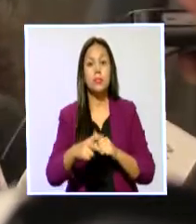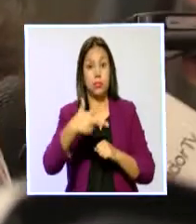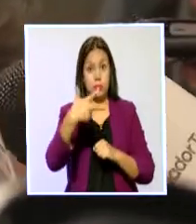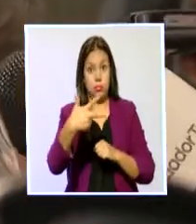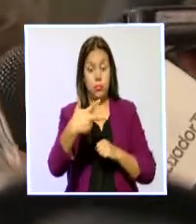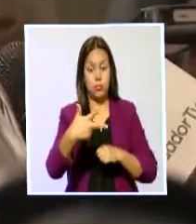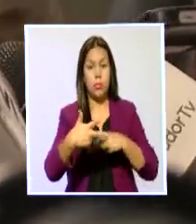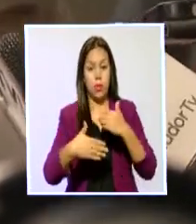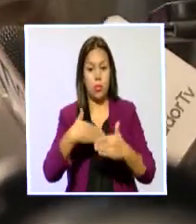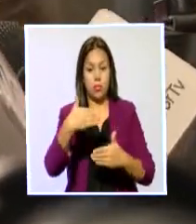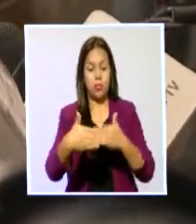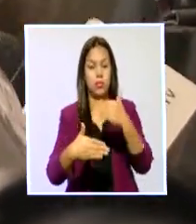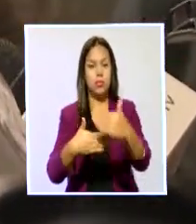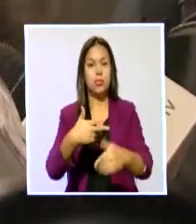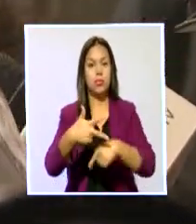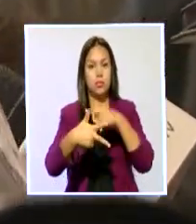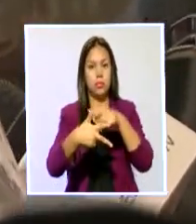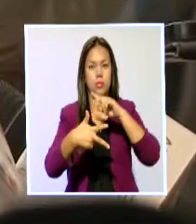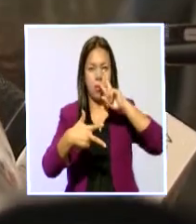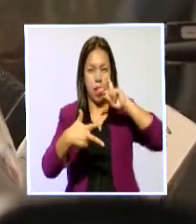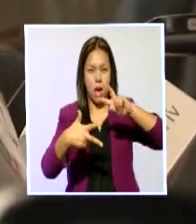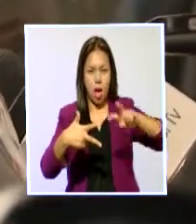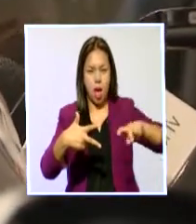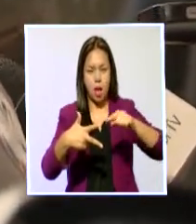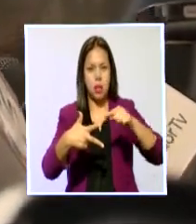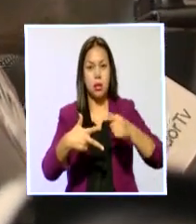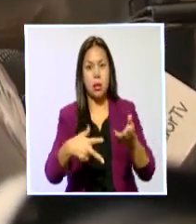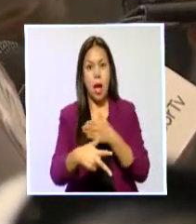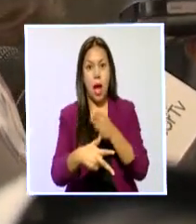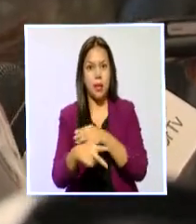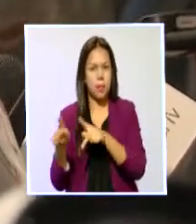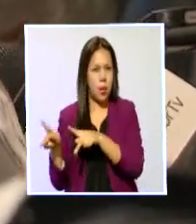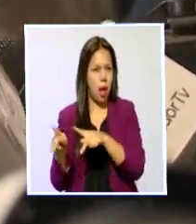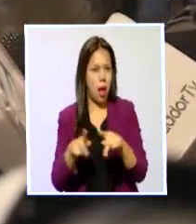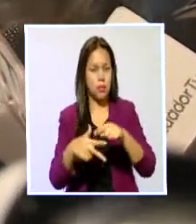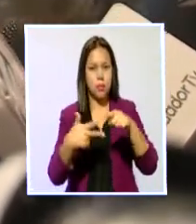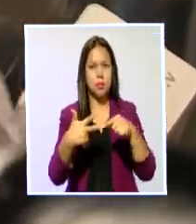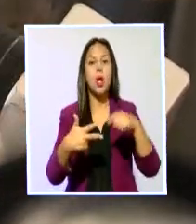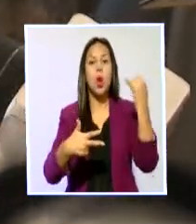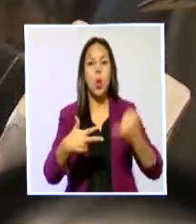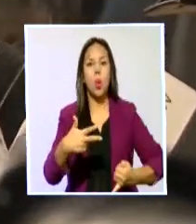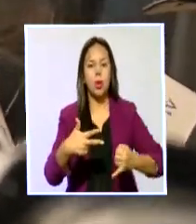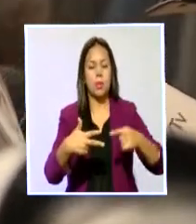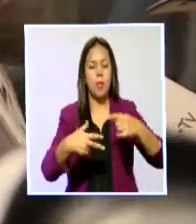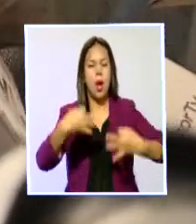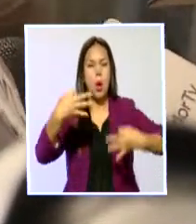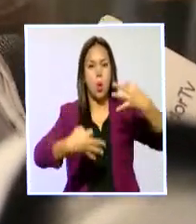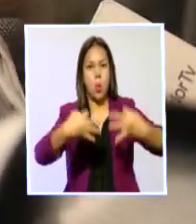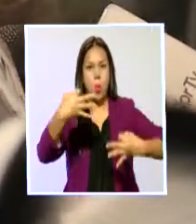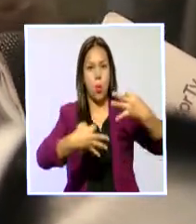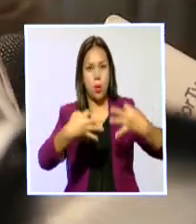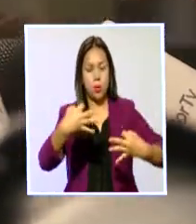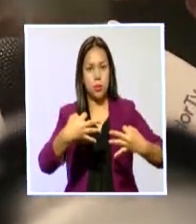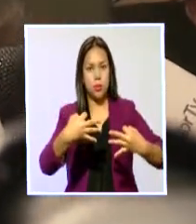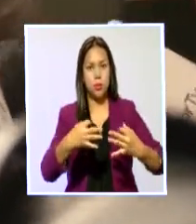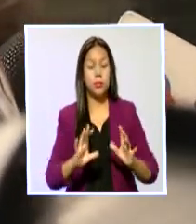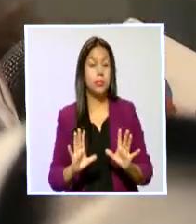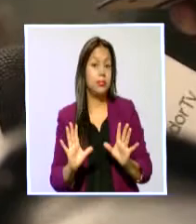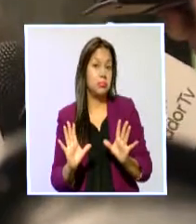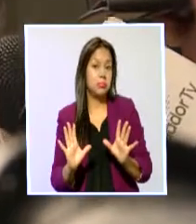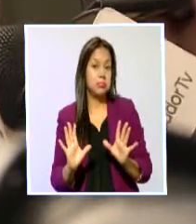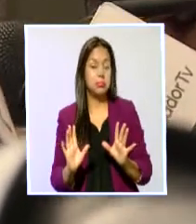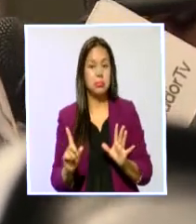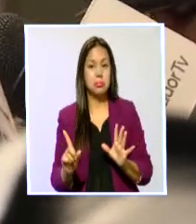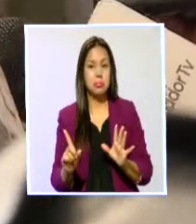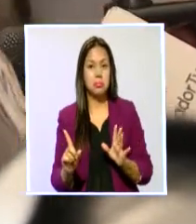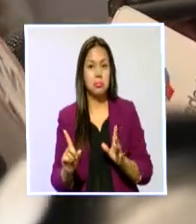contiene este procedimiento, la de instrucción, la preparatoria y la de juicio, no se verían interferidas